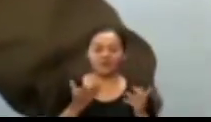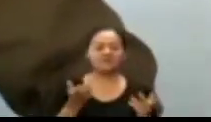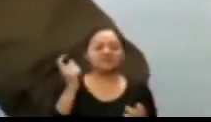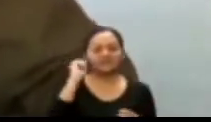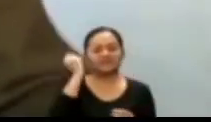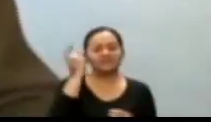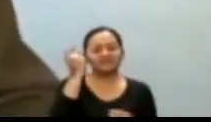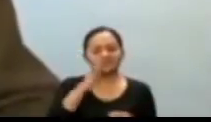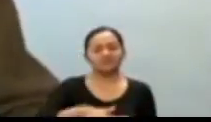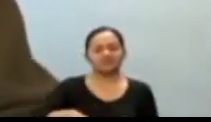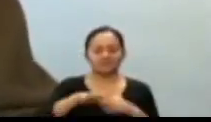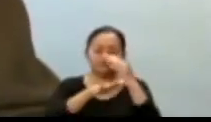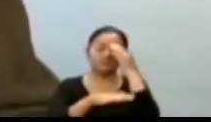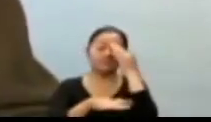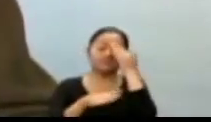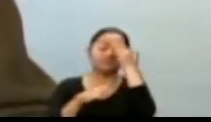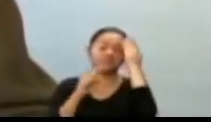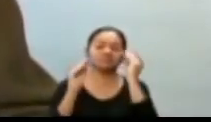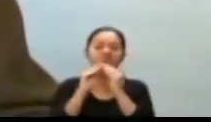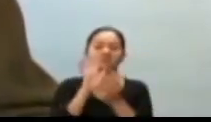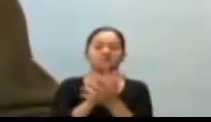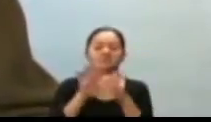referimos